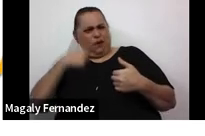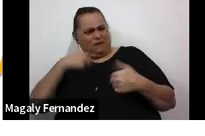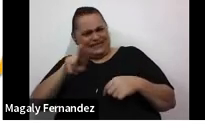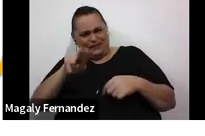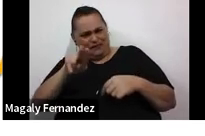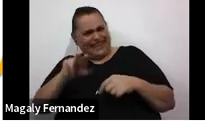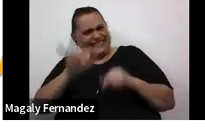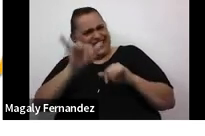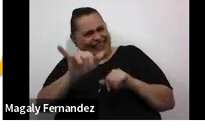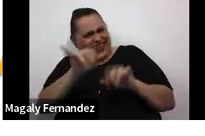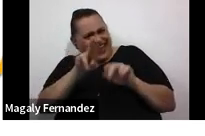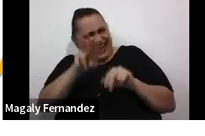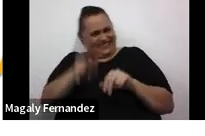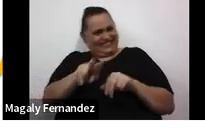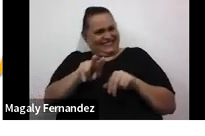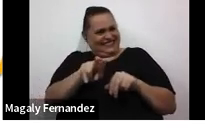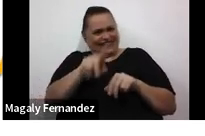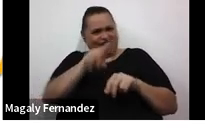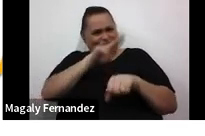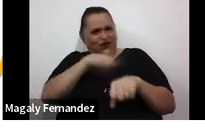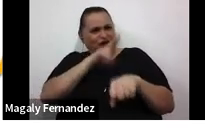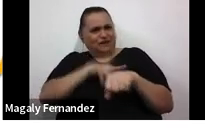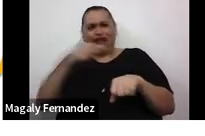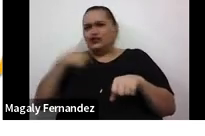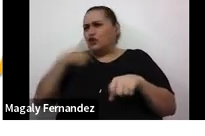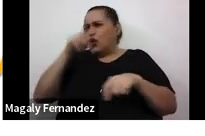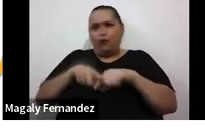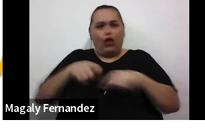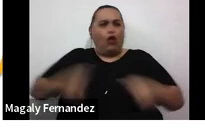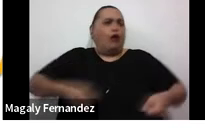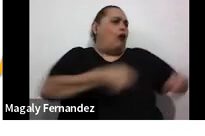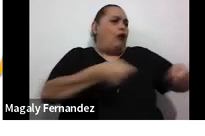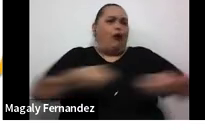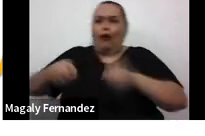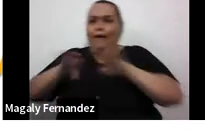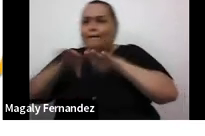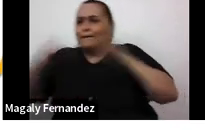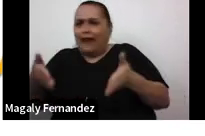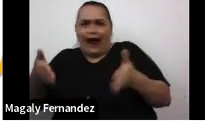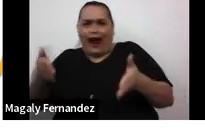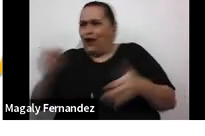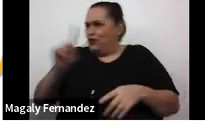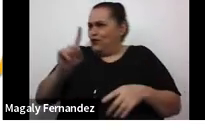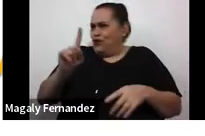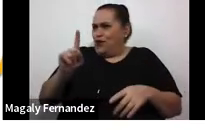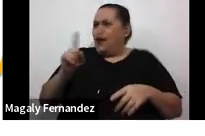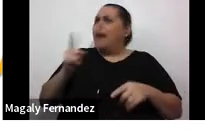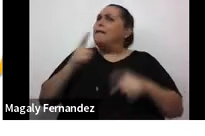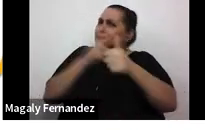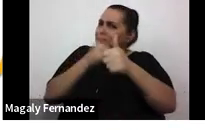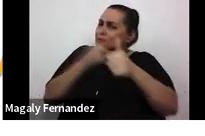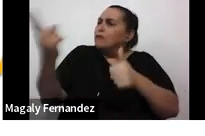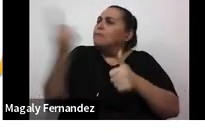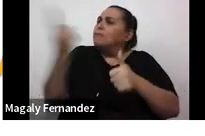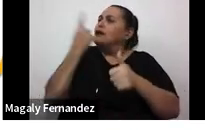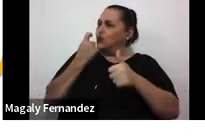así recortetos verdad este Es más yo no puedo andar con un banquito por todos lados ondeando Esto entonces si le hubieran preguntado